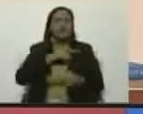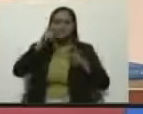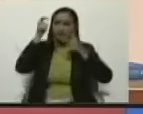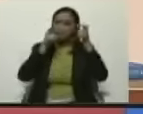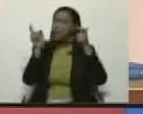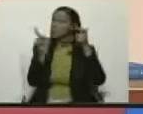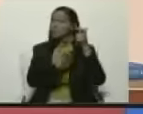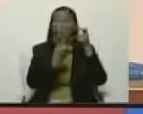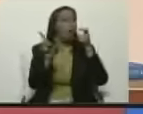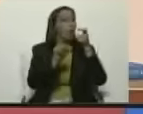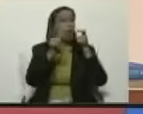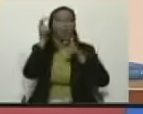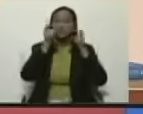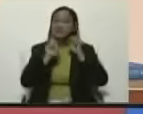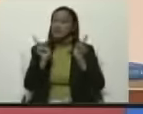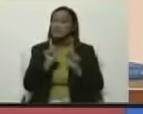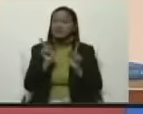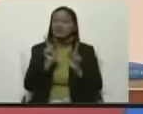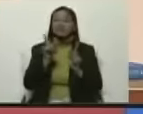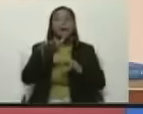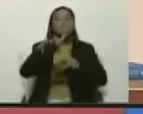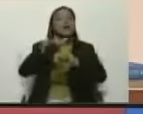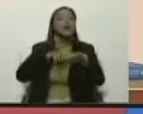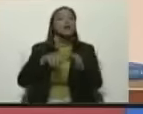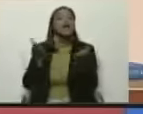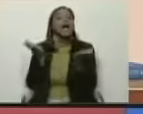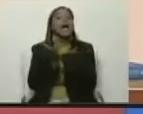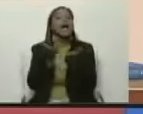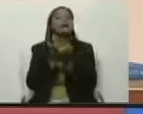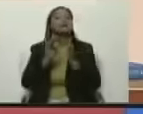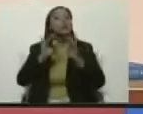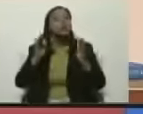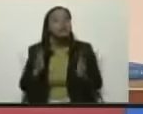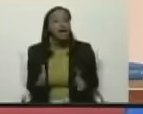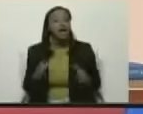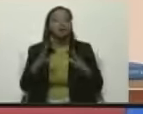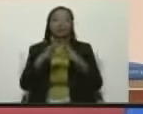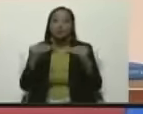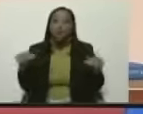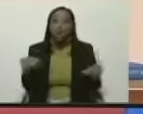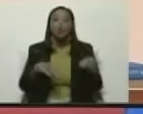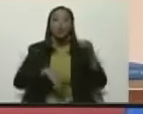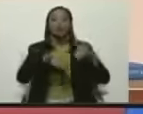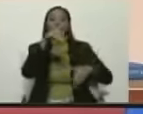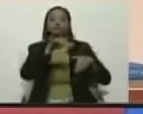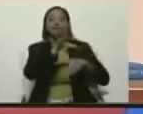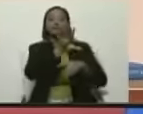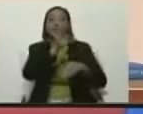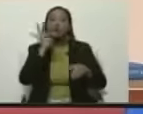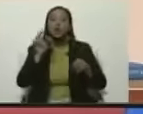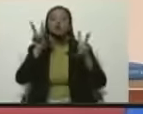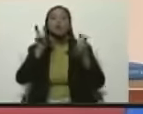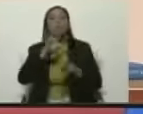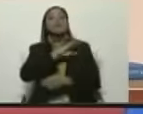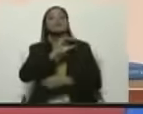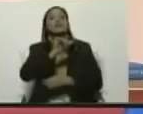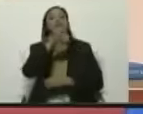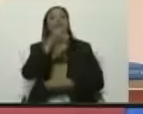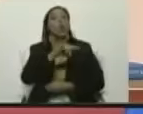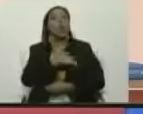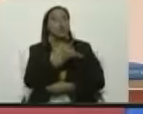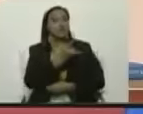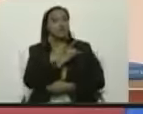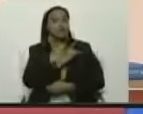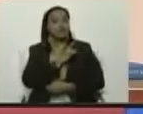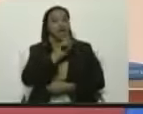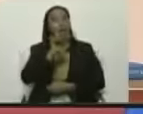ahí y quedó electo. Ah, pareciera que es distinta la nefasta gestión de una señora que quería ser rectora por